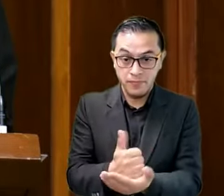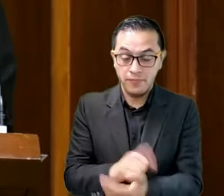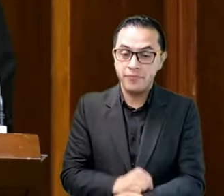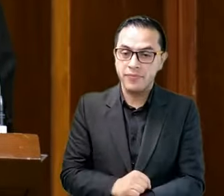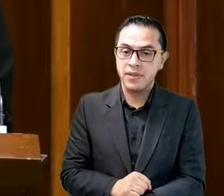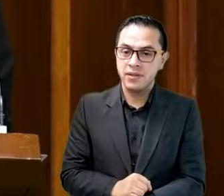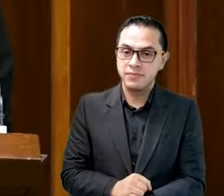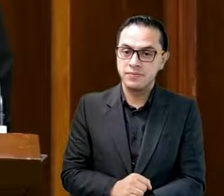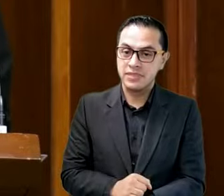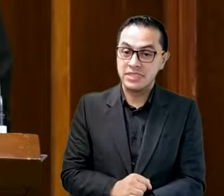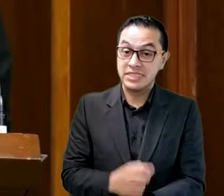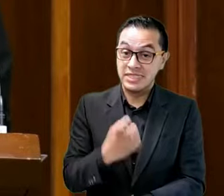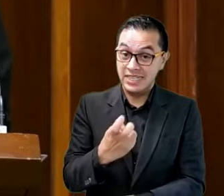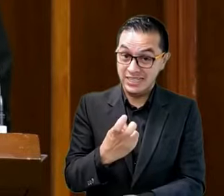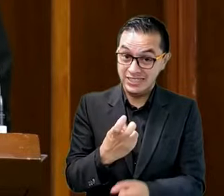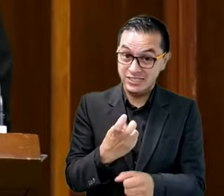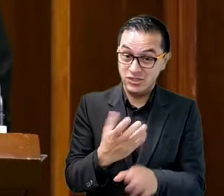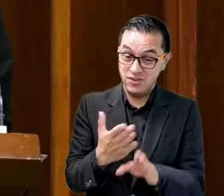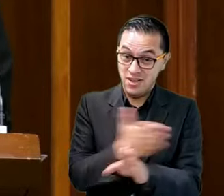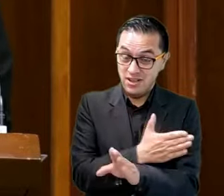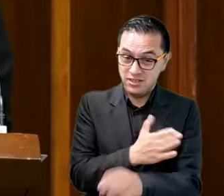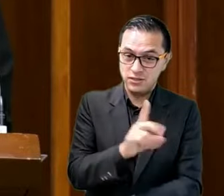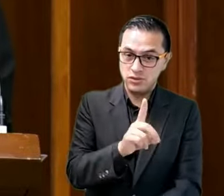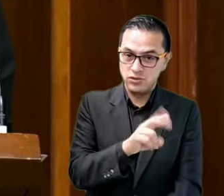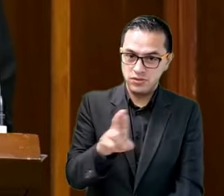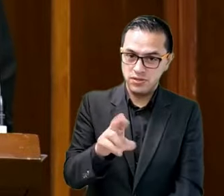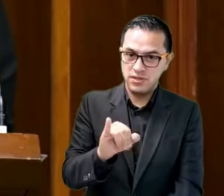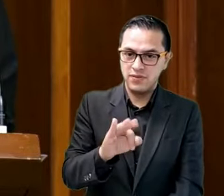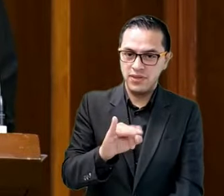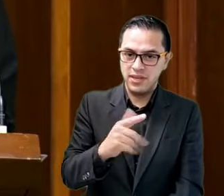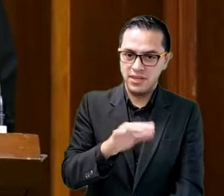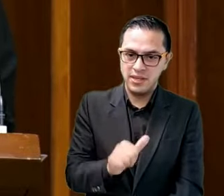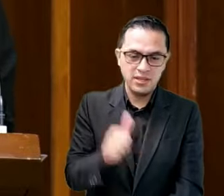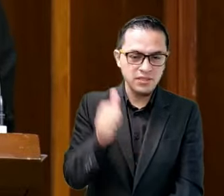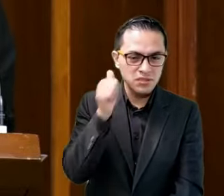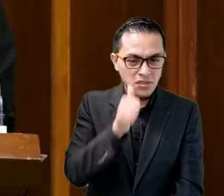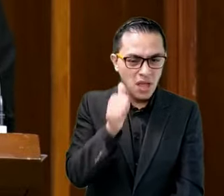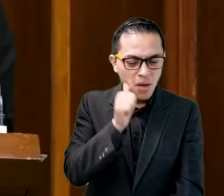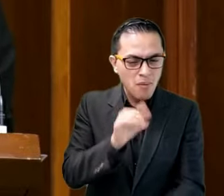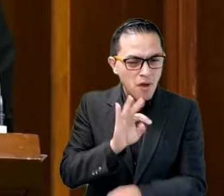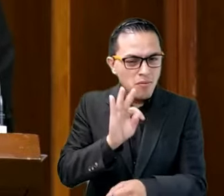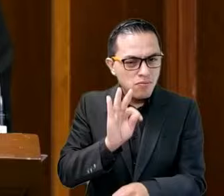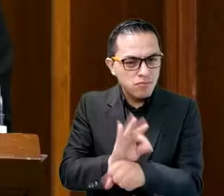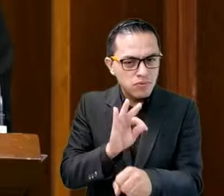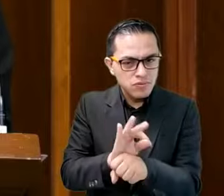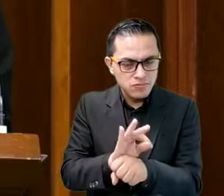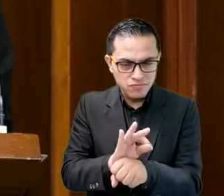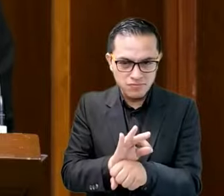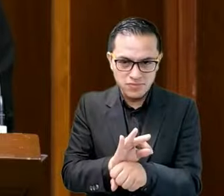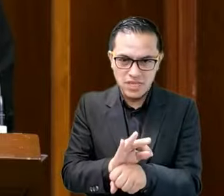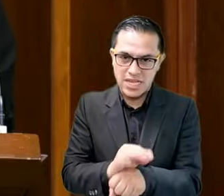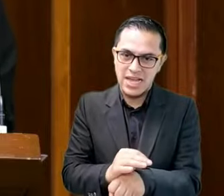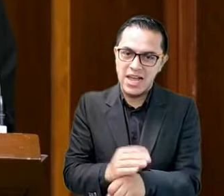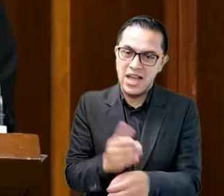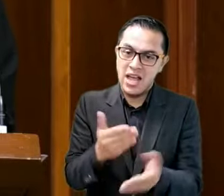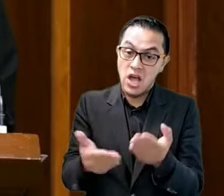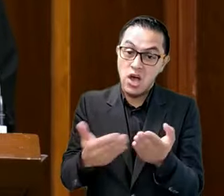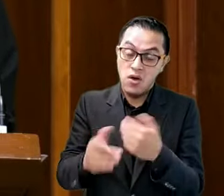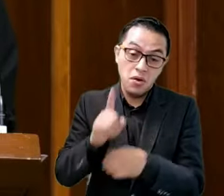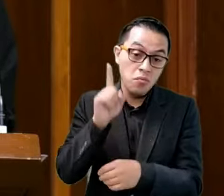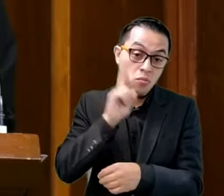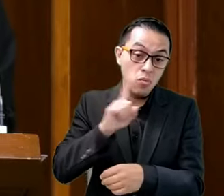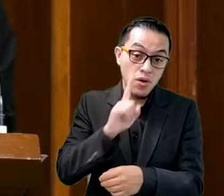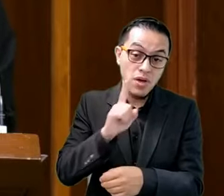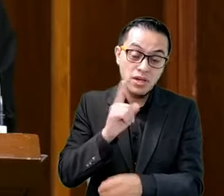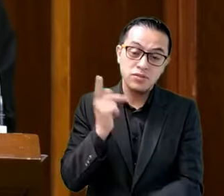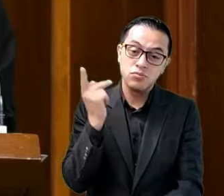Martínez defendió durante toda su carrera ejemplo sin duda para las mujeres en la